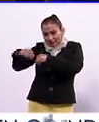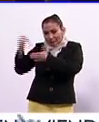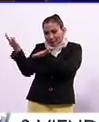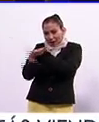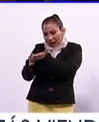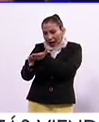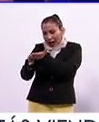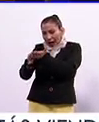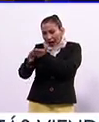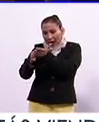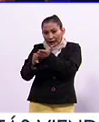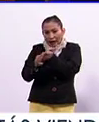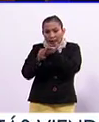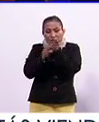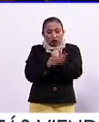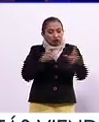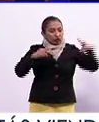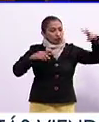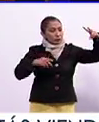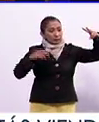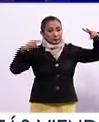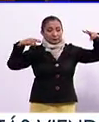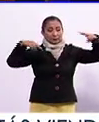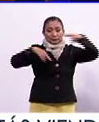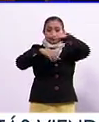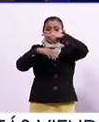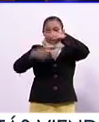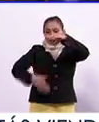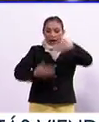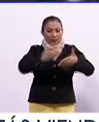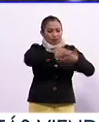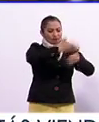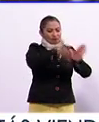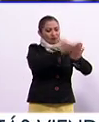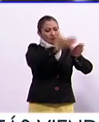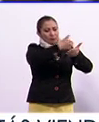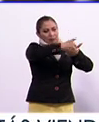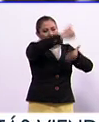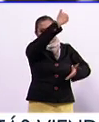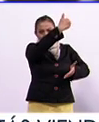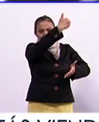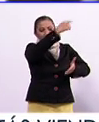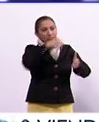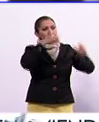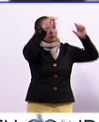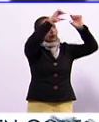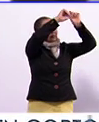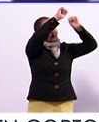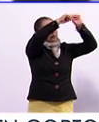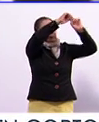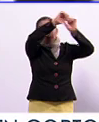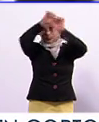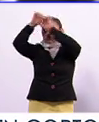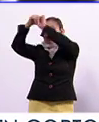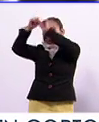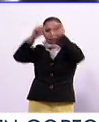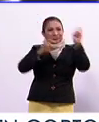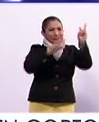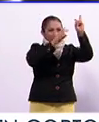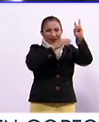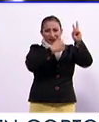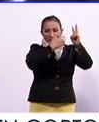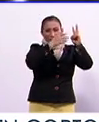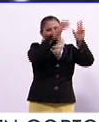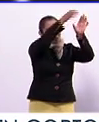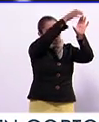Y entonces dejar las puntas para que ya se lleven, una vez que están los muros ya acabados, se lleven y se amarren a las varillas